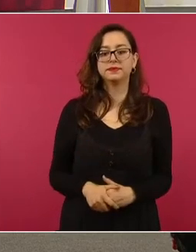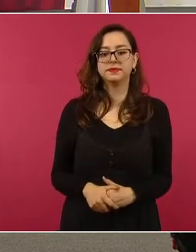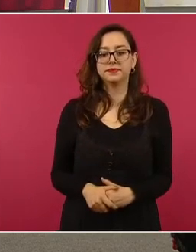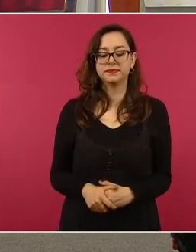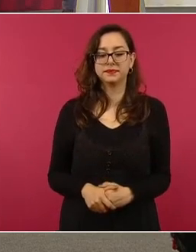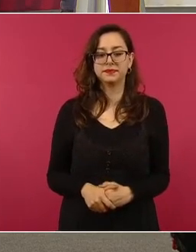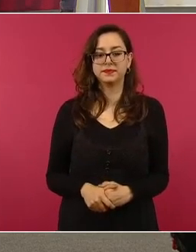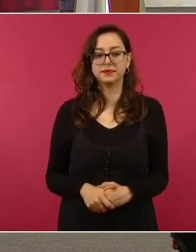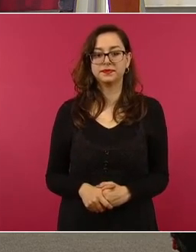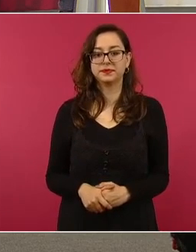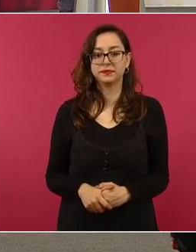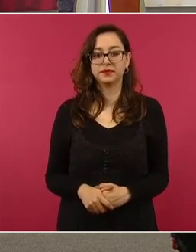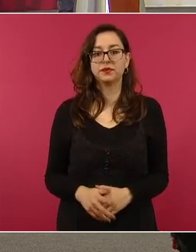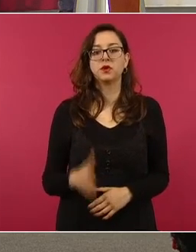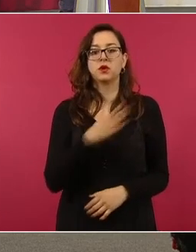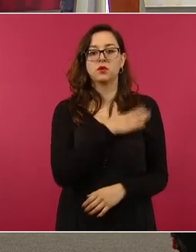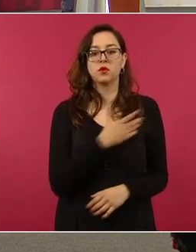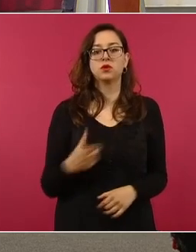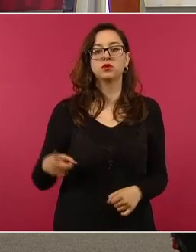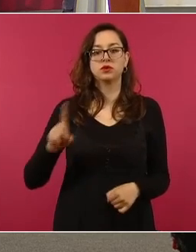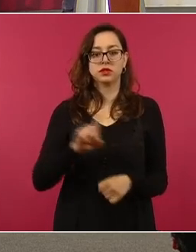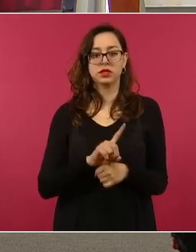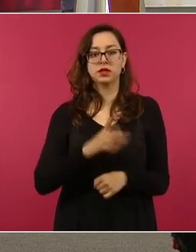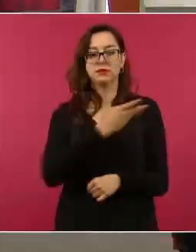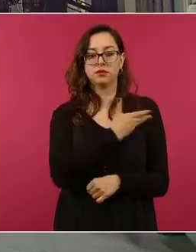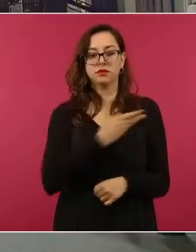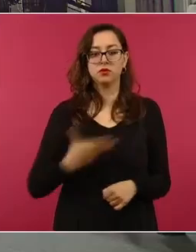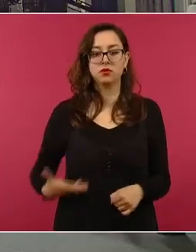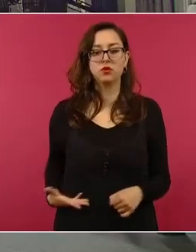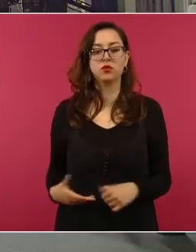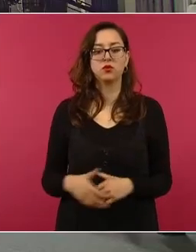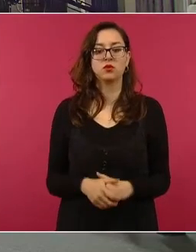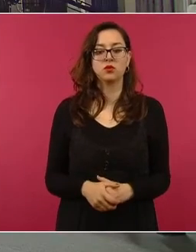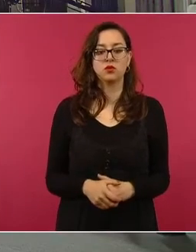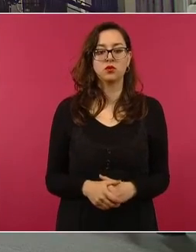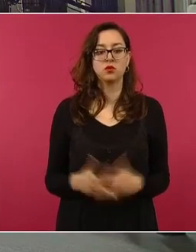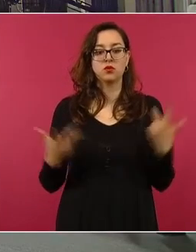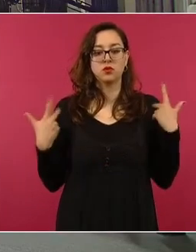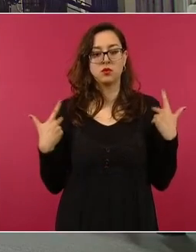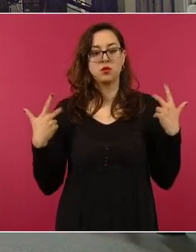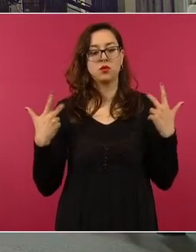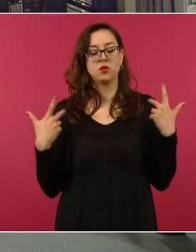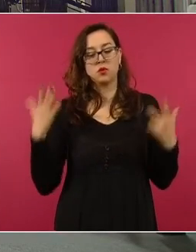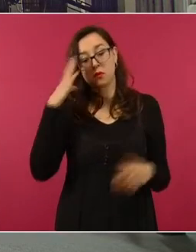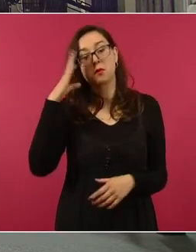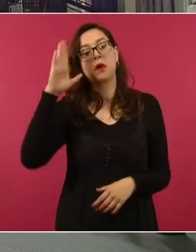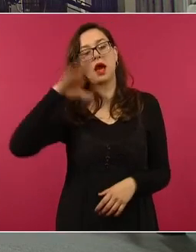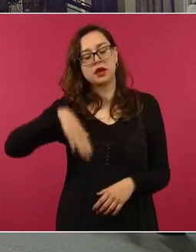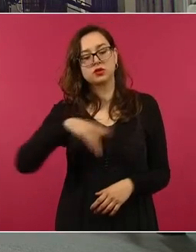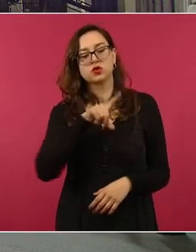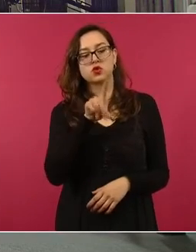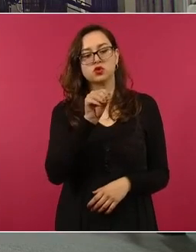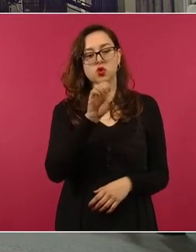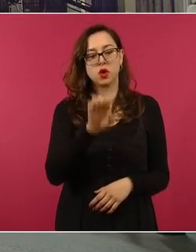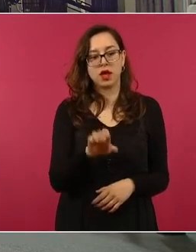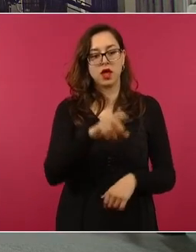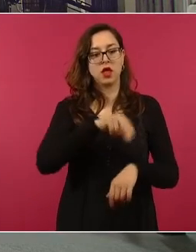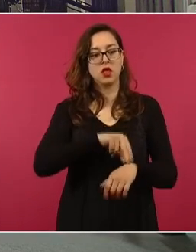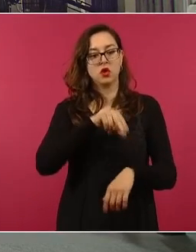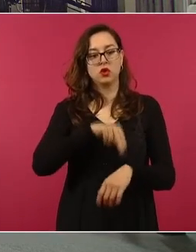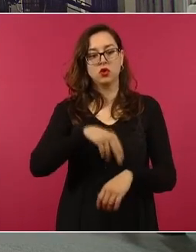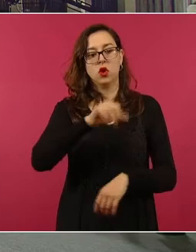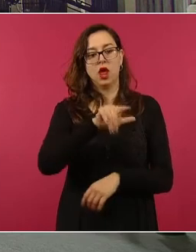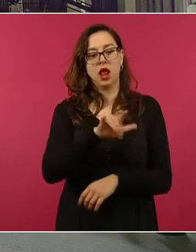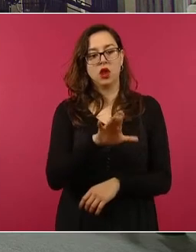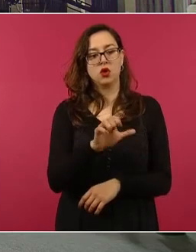Buenos días, con su permiso, presidente. Hola, ¿qué tal, maestro? Soy Robledo, doctor Alcocer, secretario. Buenos días,